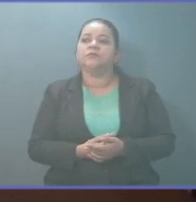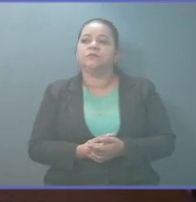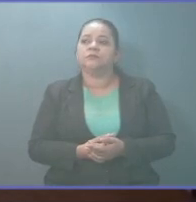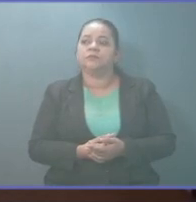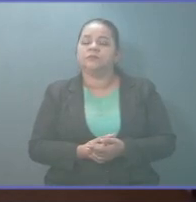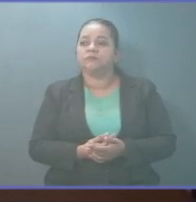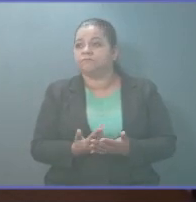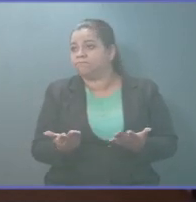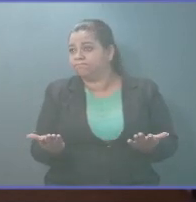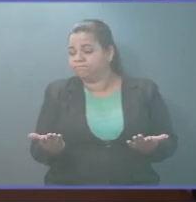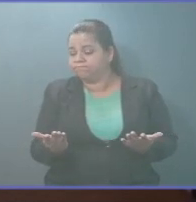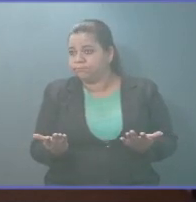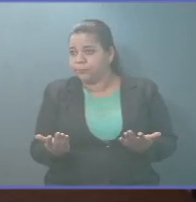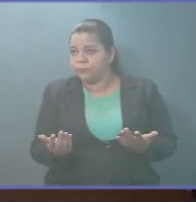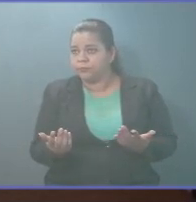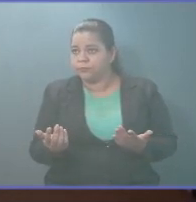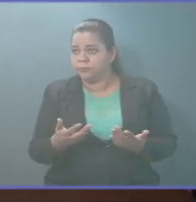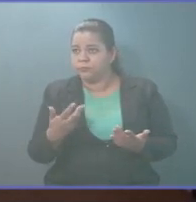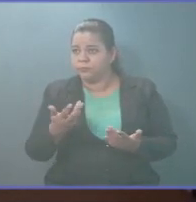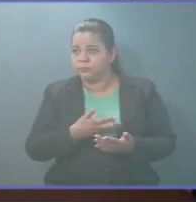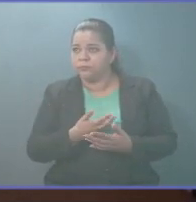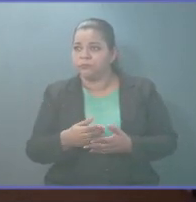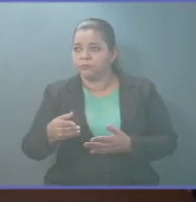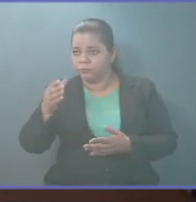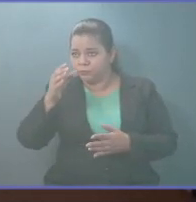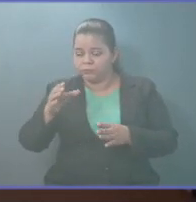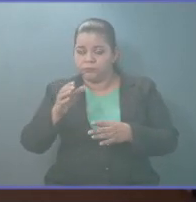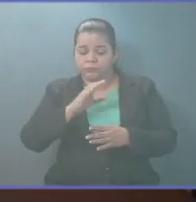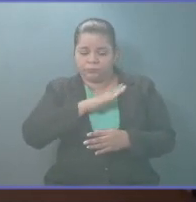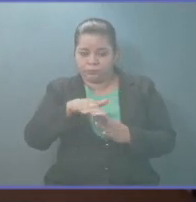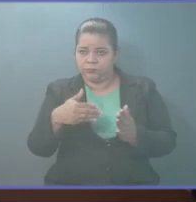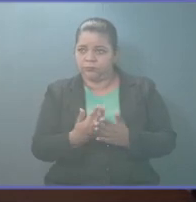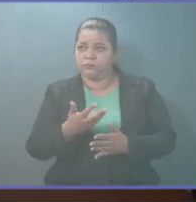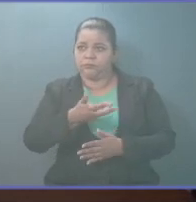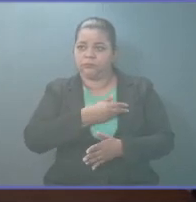Así que ese es el contexto en el que estamos discutiendo, colegas.